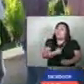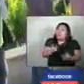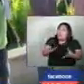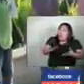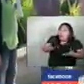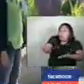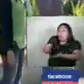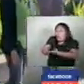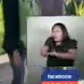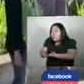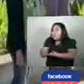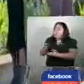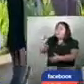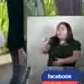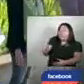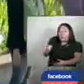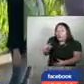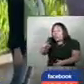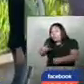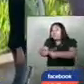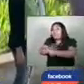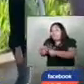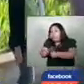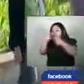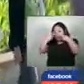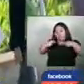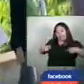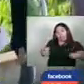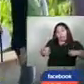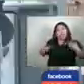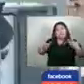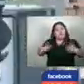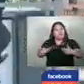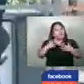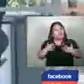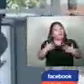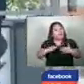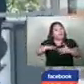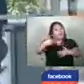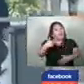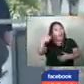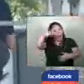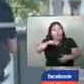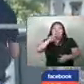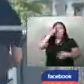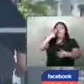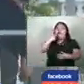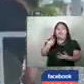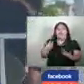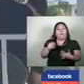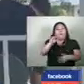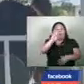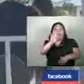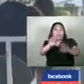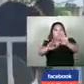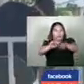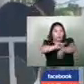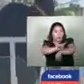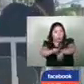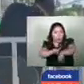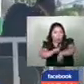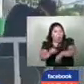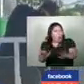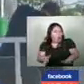confirmar o descartar ser portadores del virus, resultado que podrán conocer en un aproximado de 48 horas a través de una